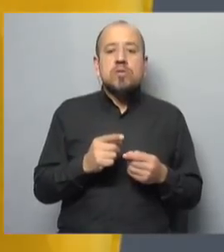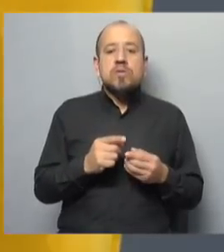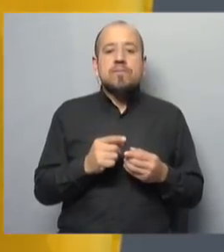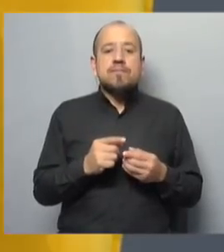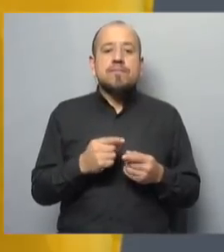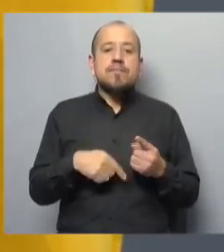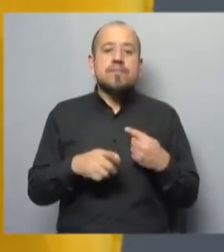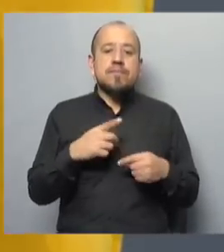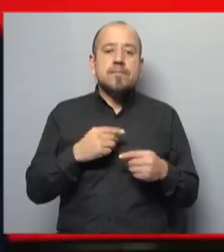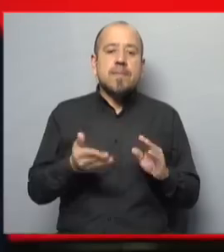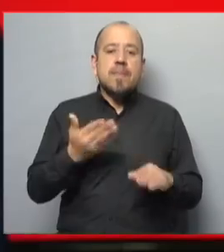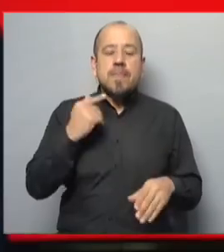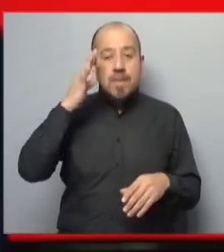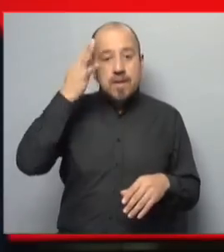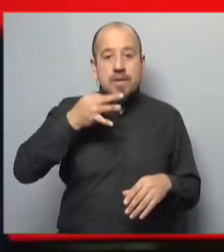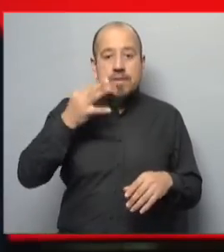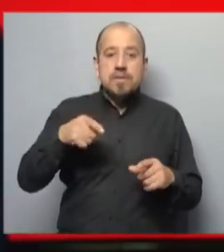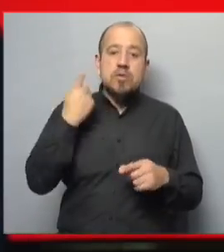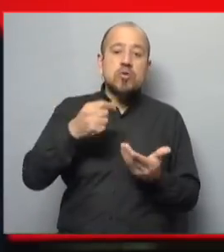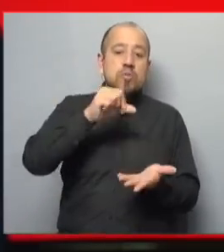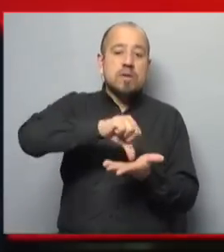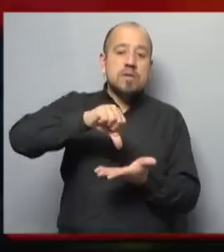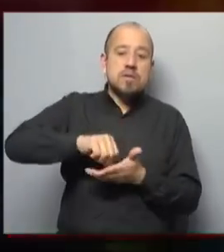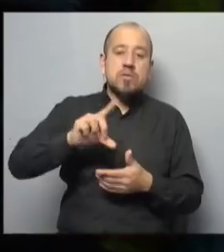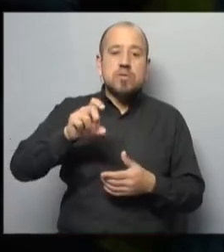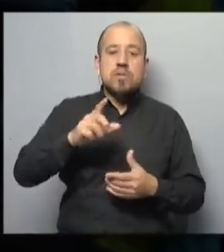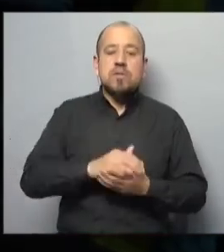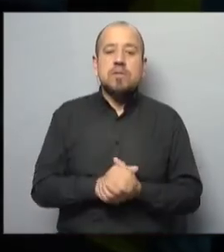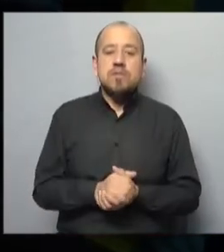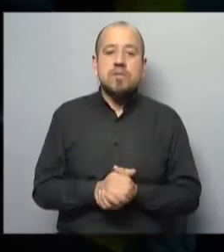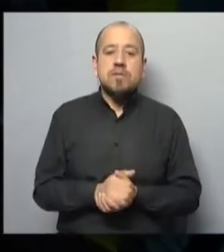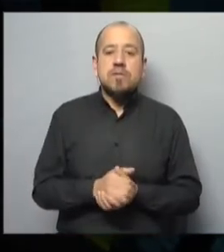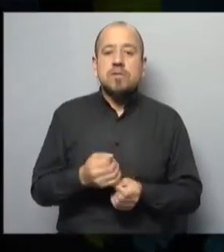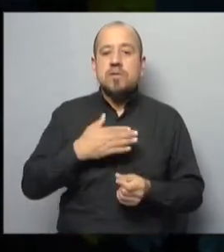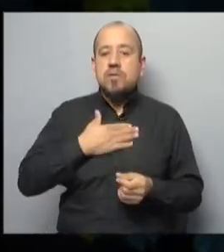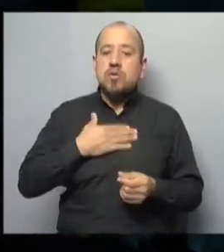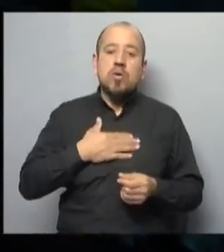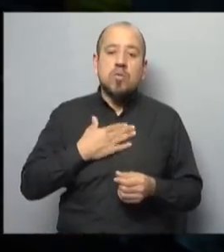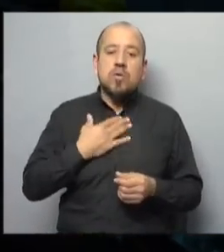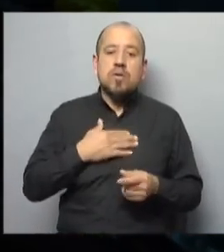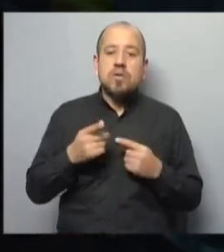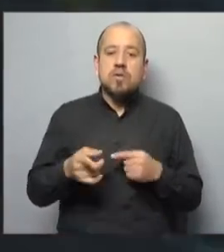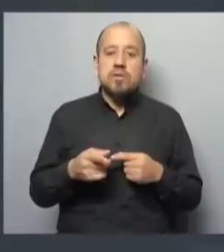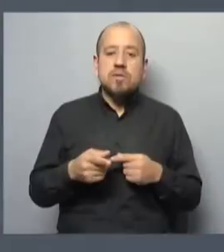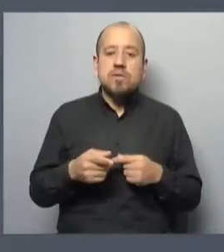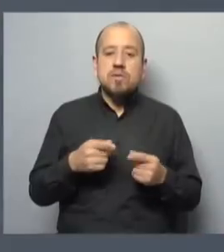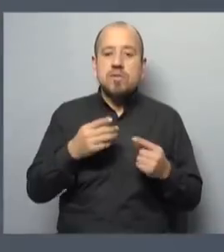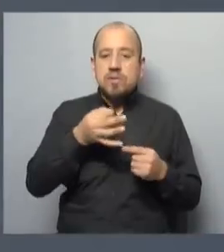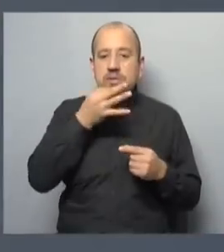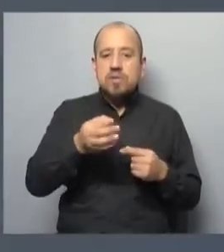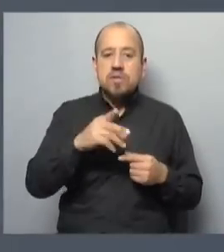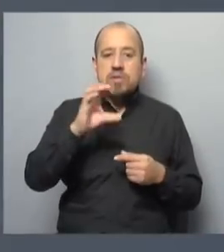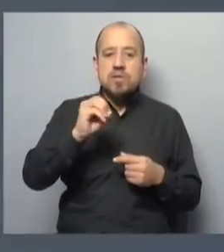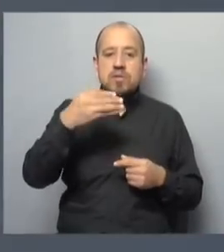supera la realidad de otros países evidentemente este acuerdo con lo que dice martín el por ahí ahora hablaba de julio